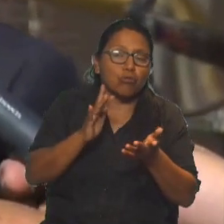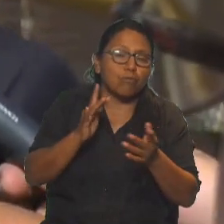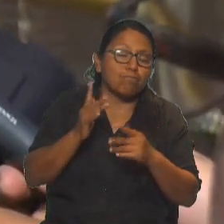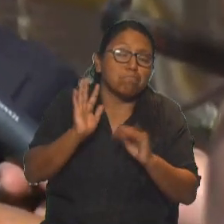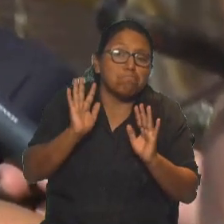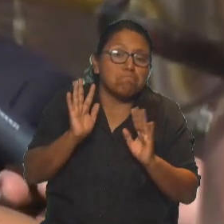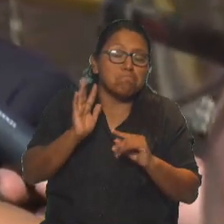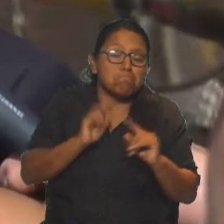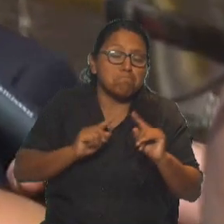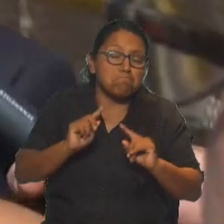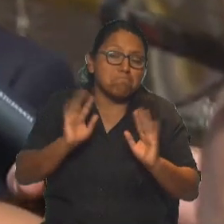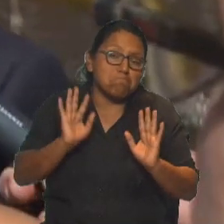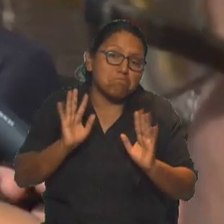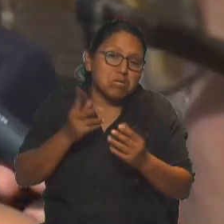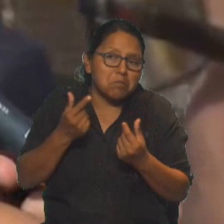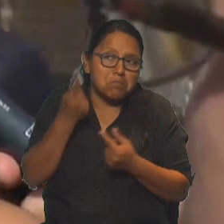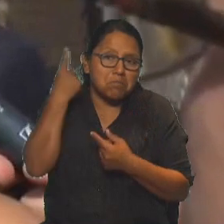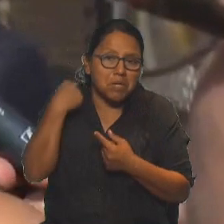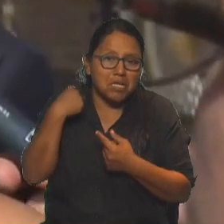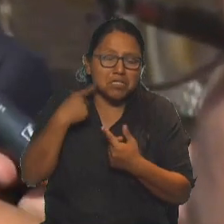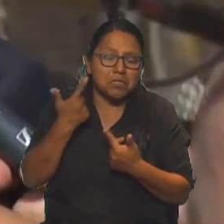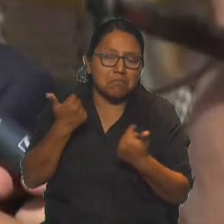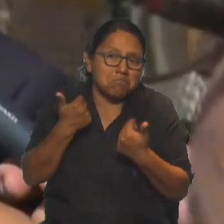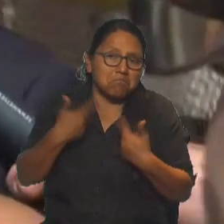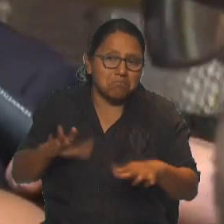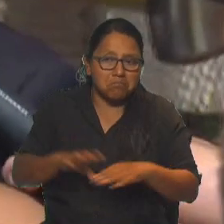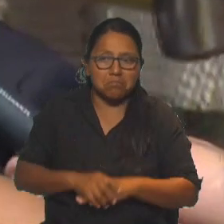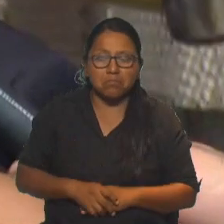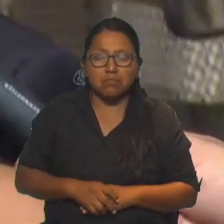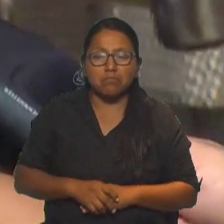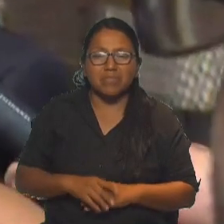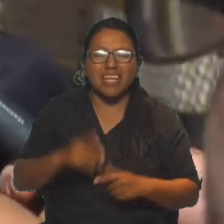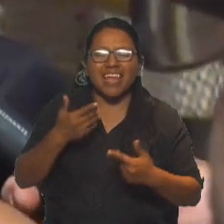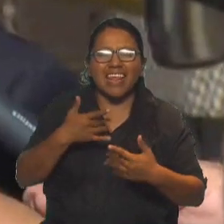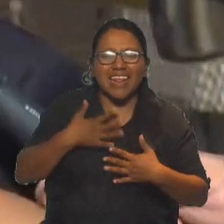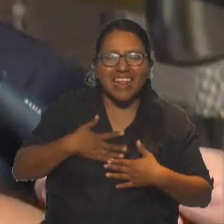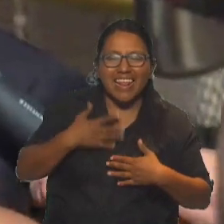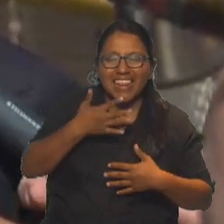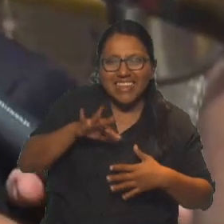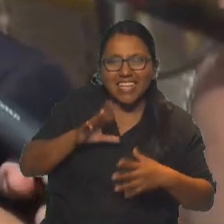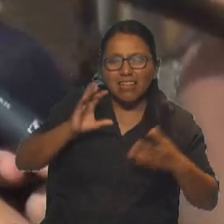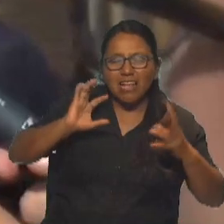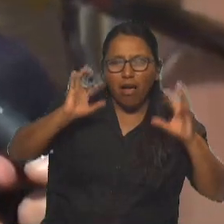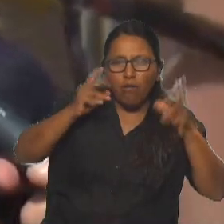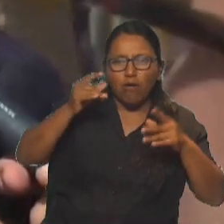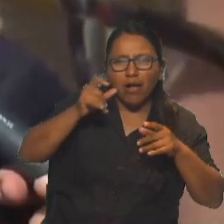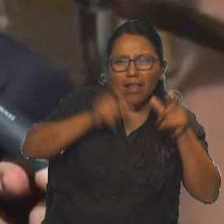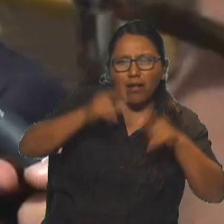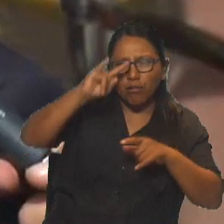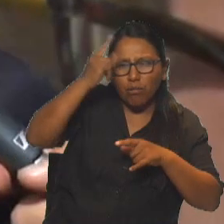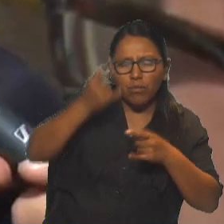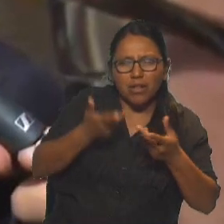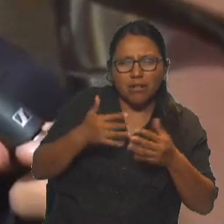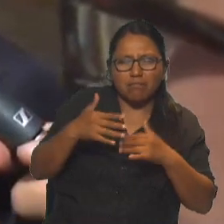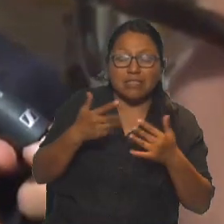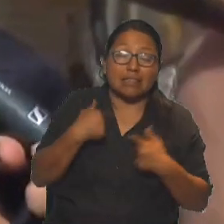bueno, pero bueno, creo que ayer fue un partido normal. ¿Entiende la bronca los jugadores Independientes por la jugada del penal? La verdad que, ¿sabes